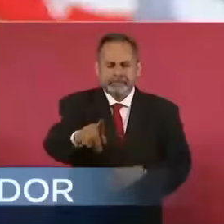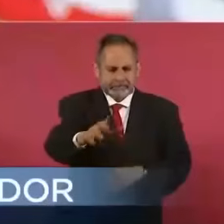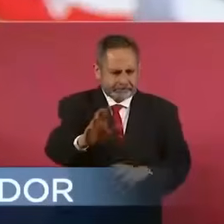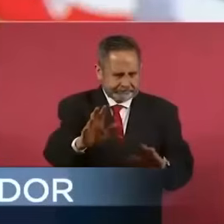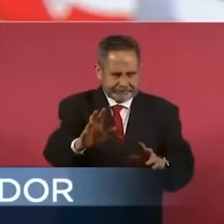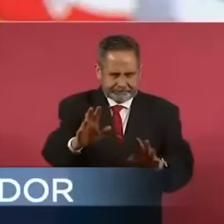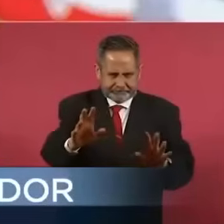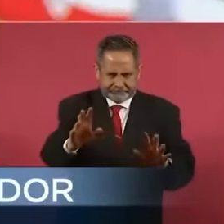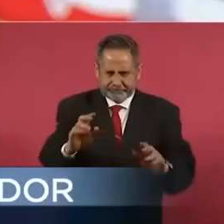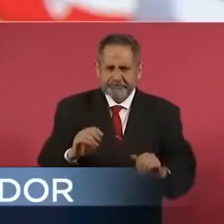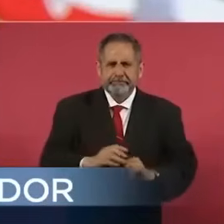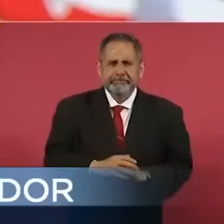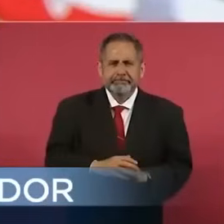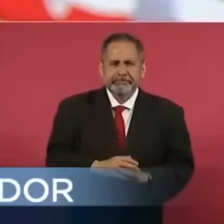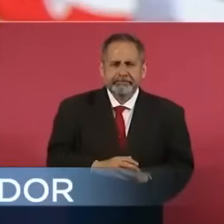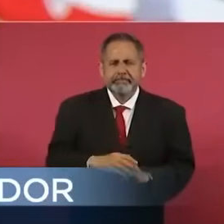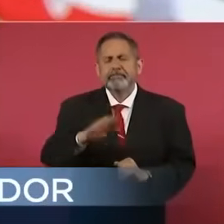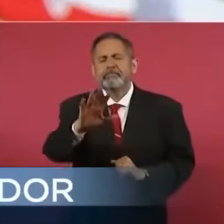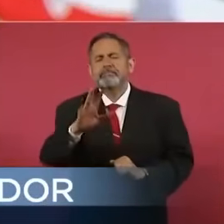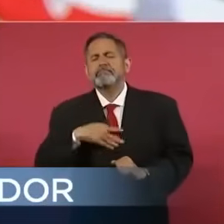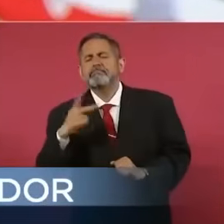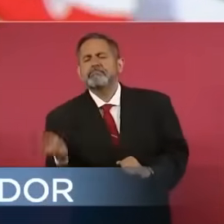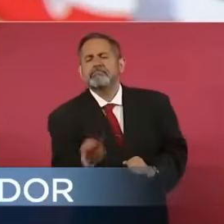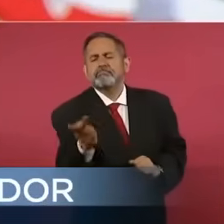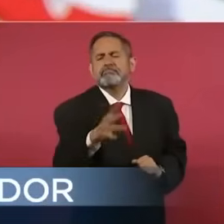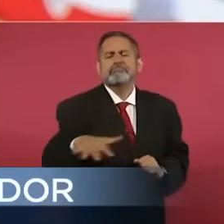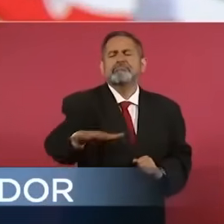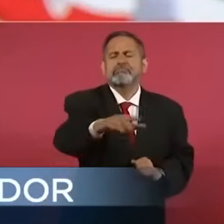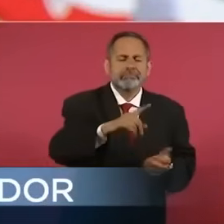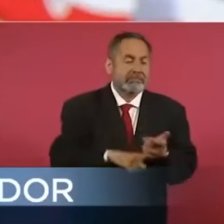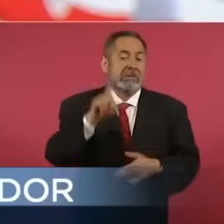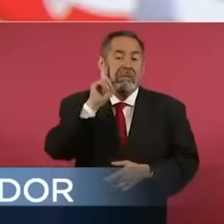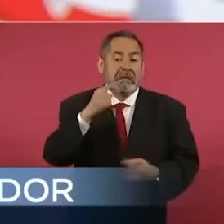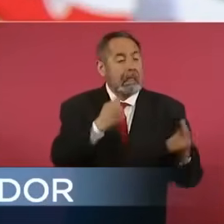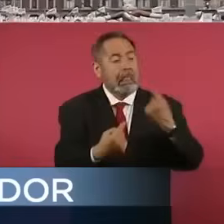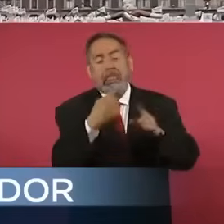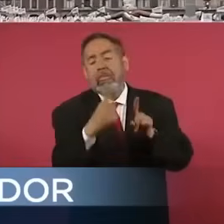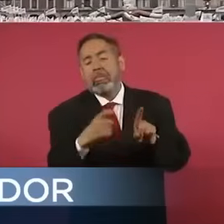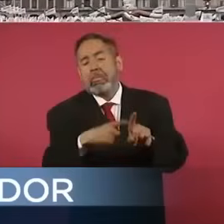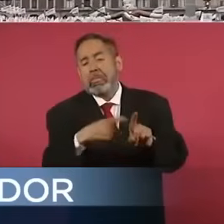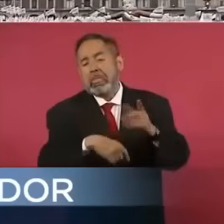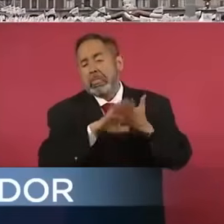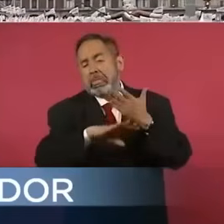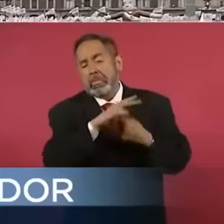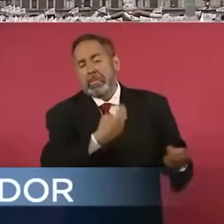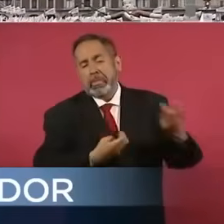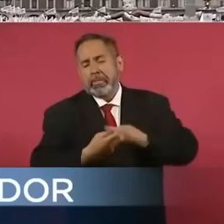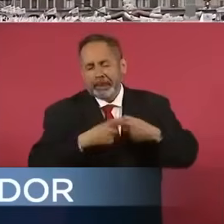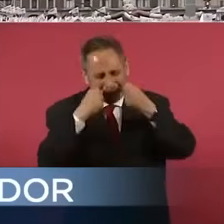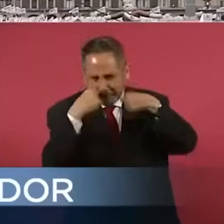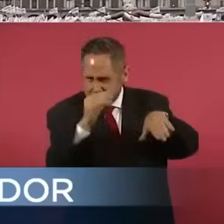vamos a hacer una consulta, aunque mañana nos van a